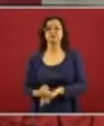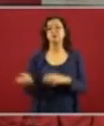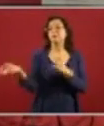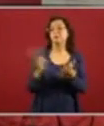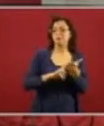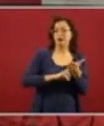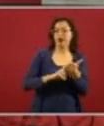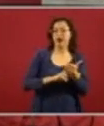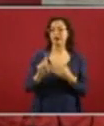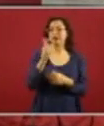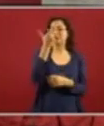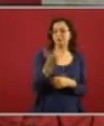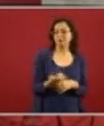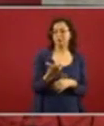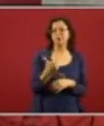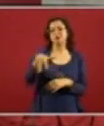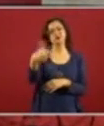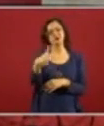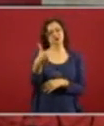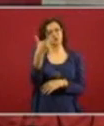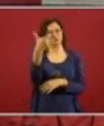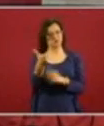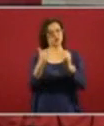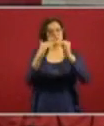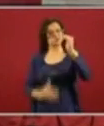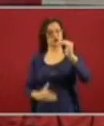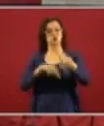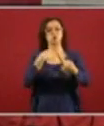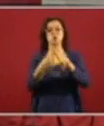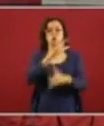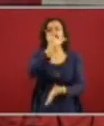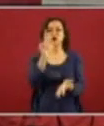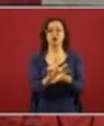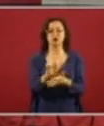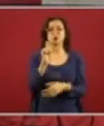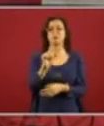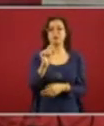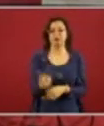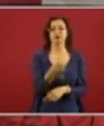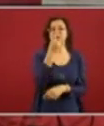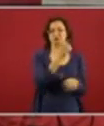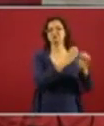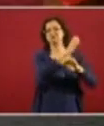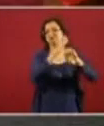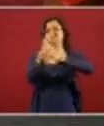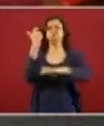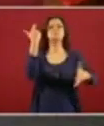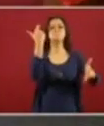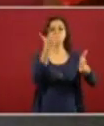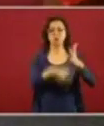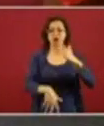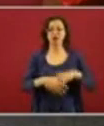regular está por abajo de los 13 pesos por litro, ya en 23 estados de nuestro país.